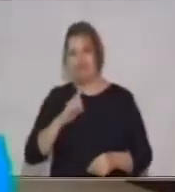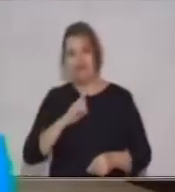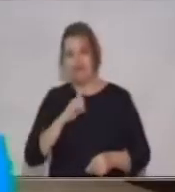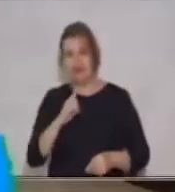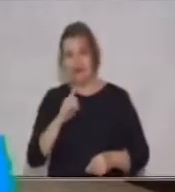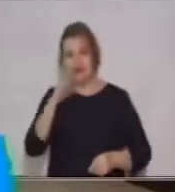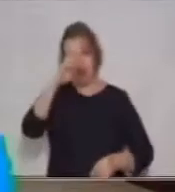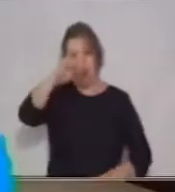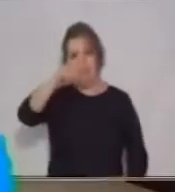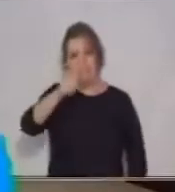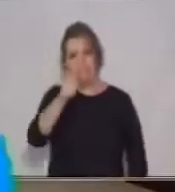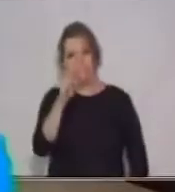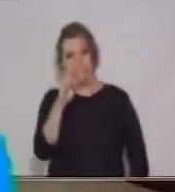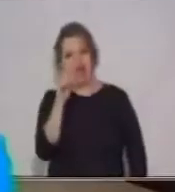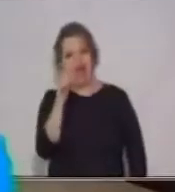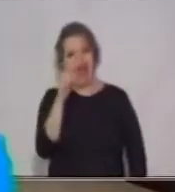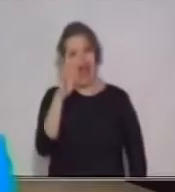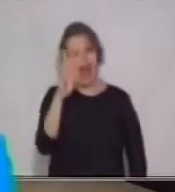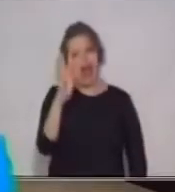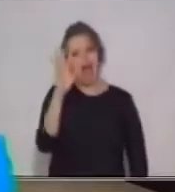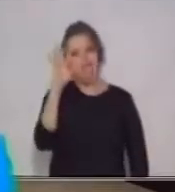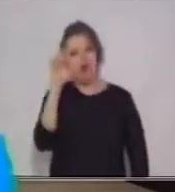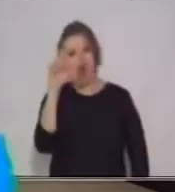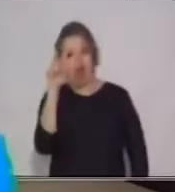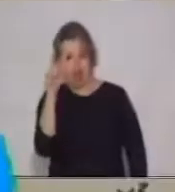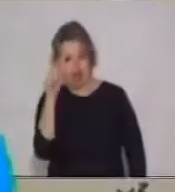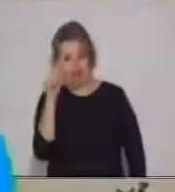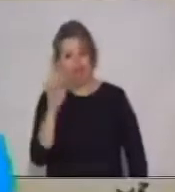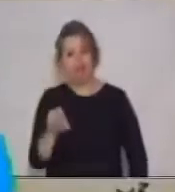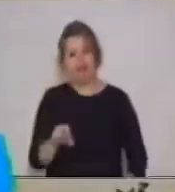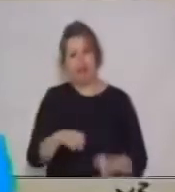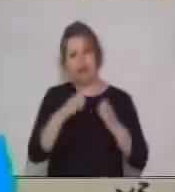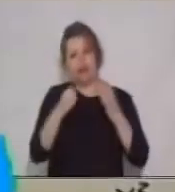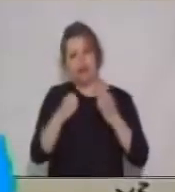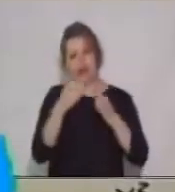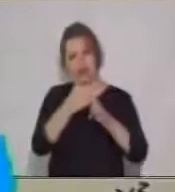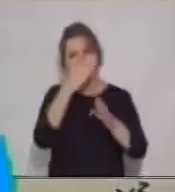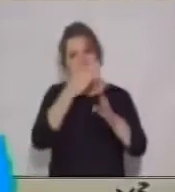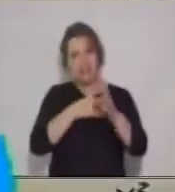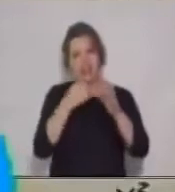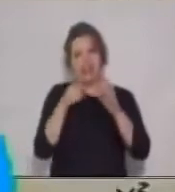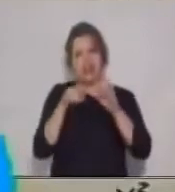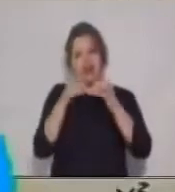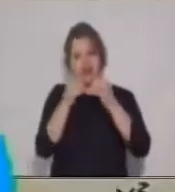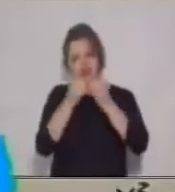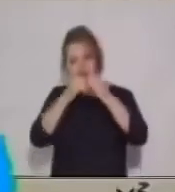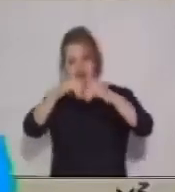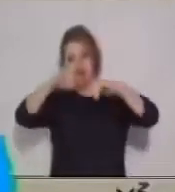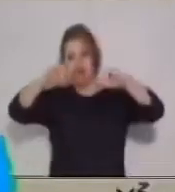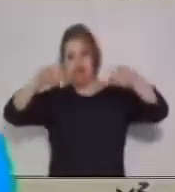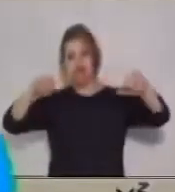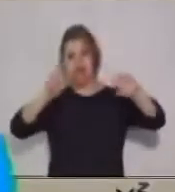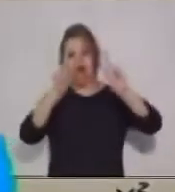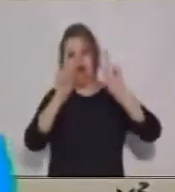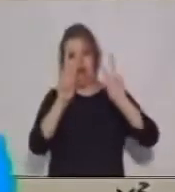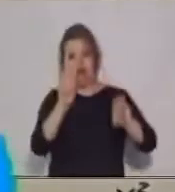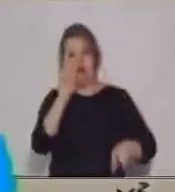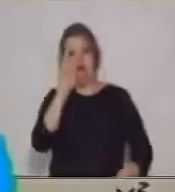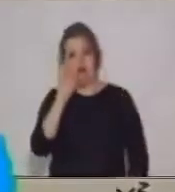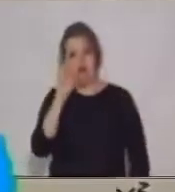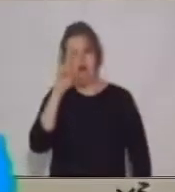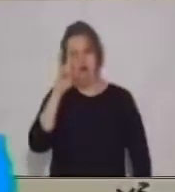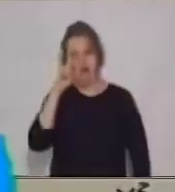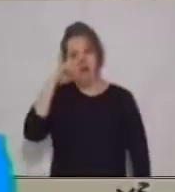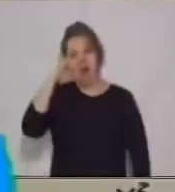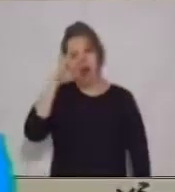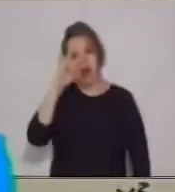parábola. Entonces, desde nuestro vértice, considerando la posición del foco y la posición